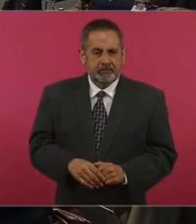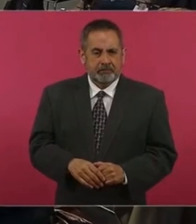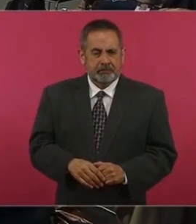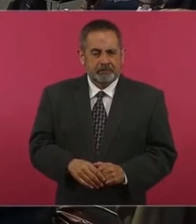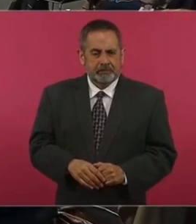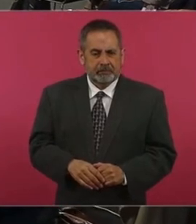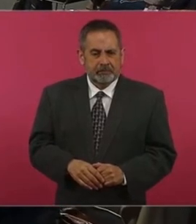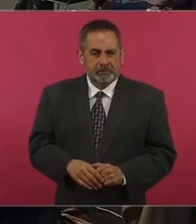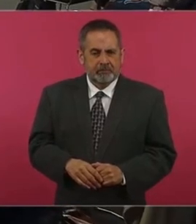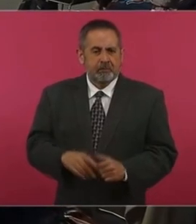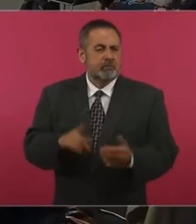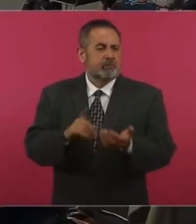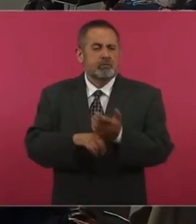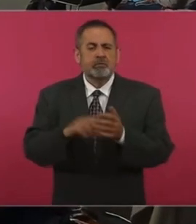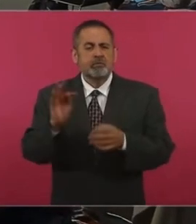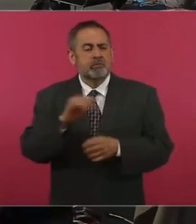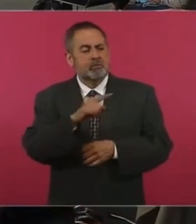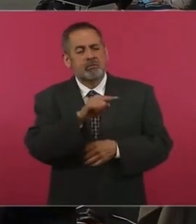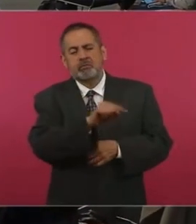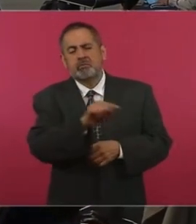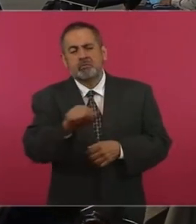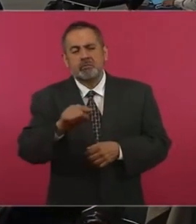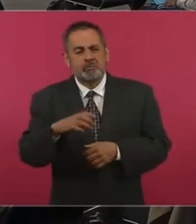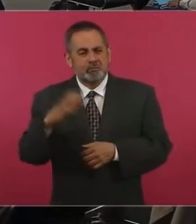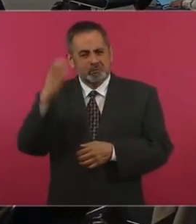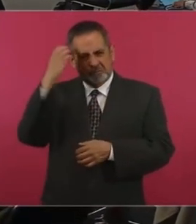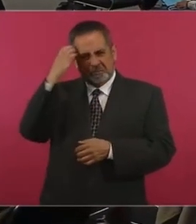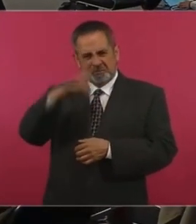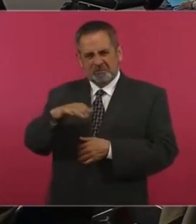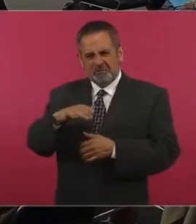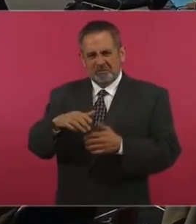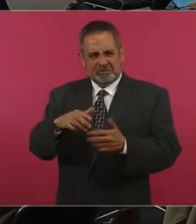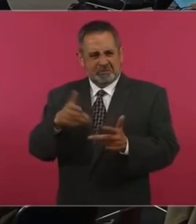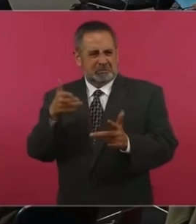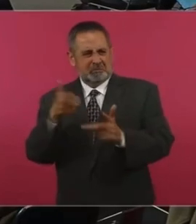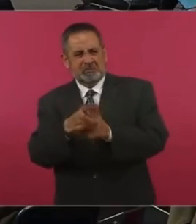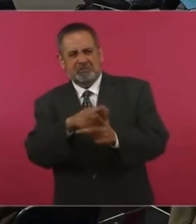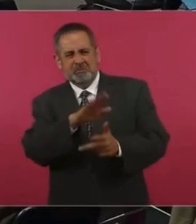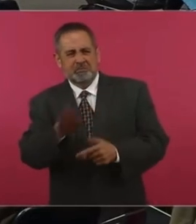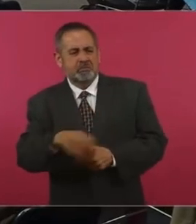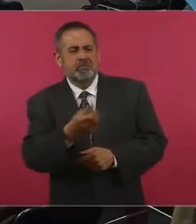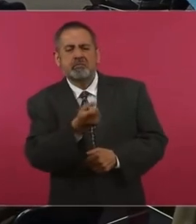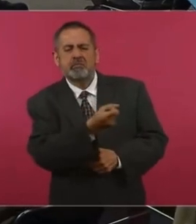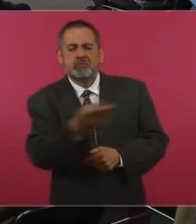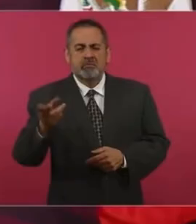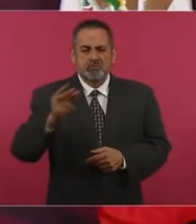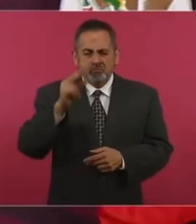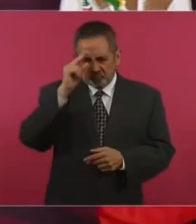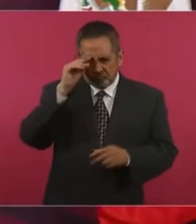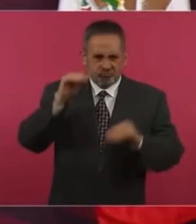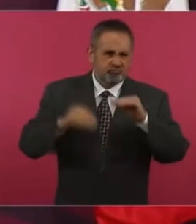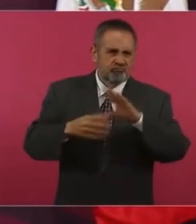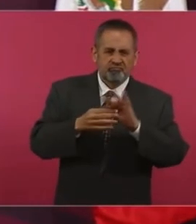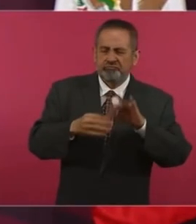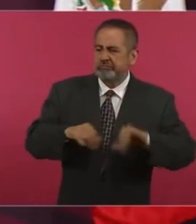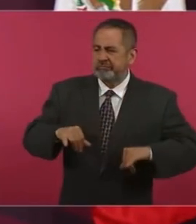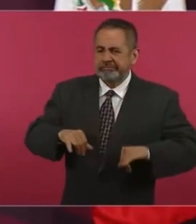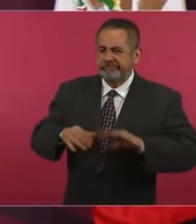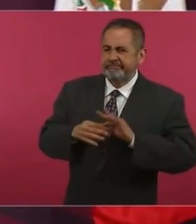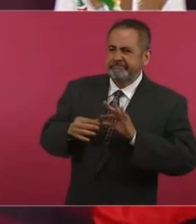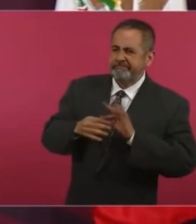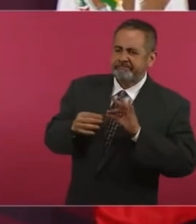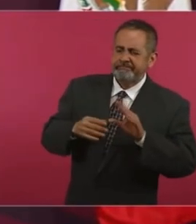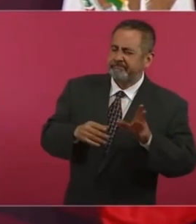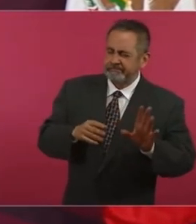autores intelectuales que tienen que ver con los intereses creados,